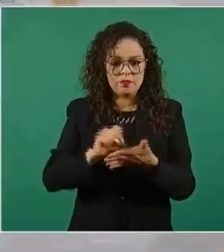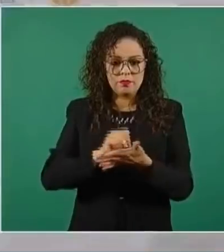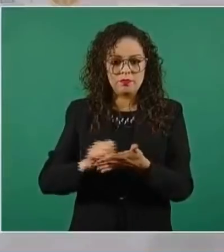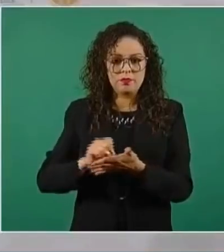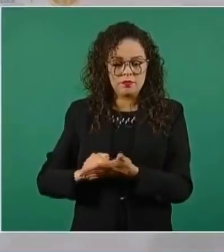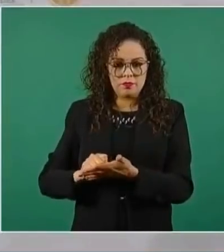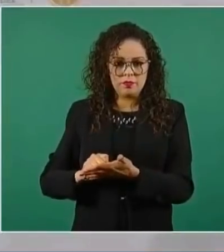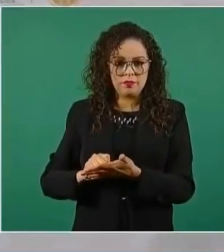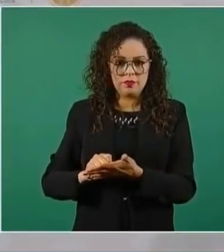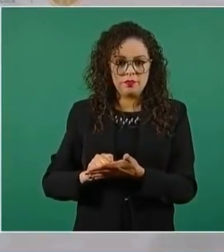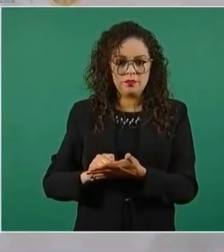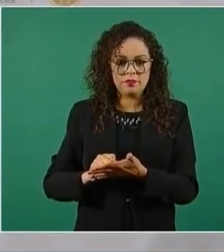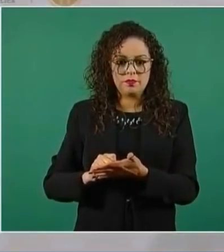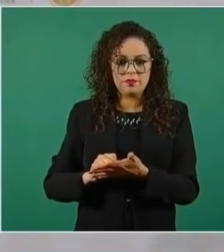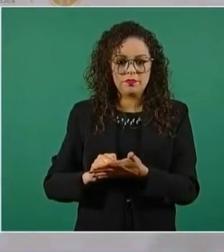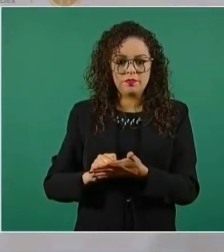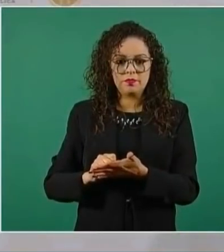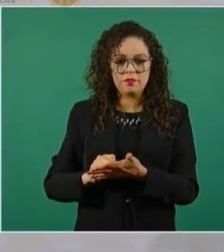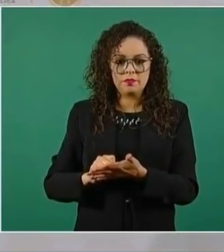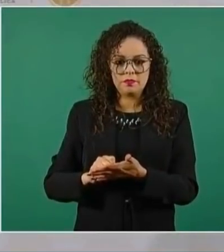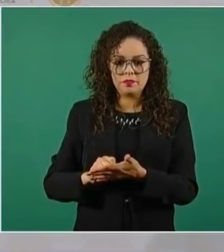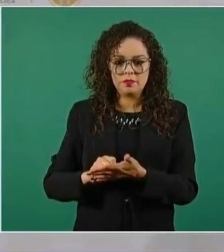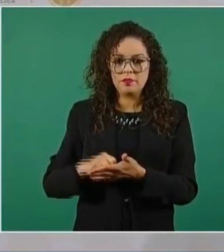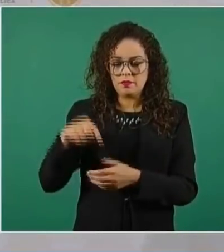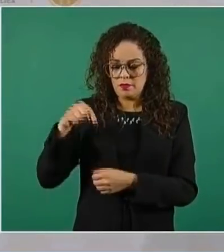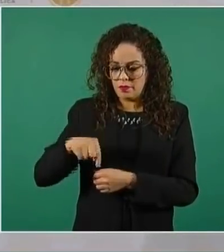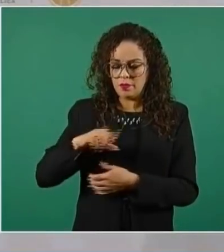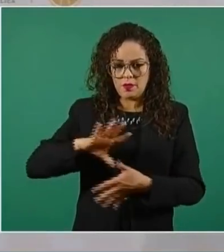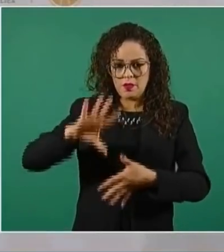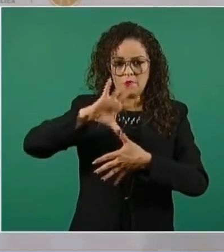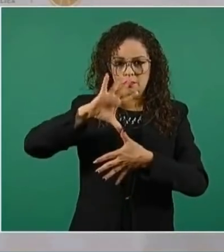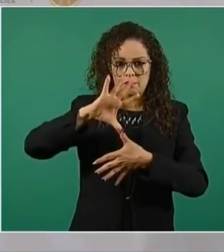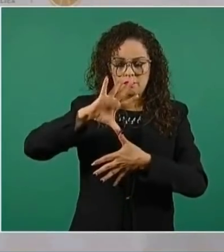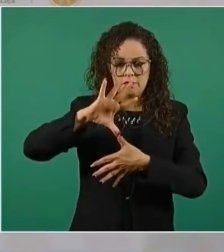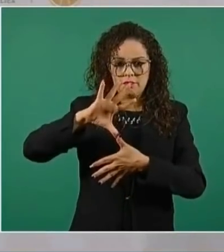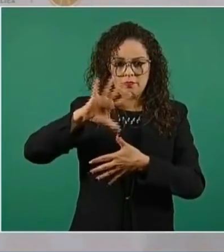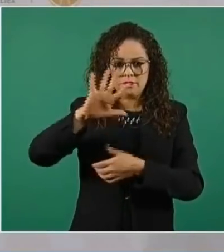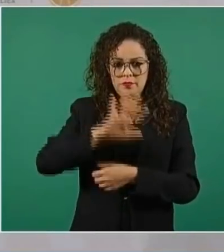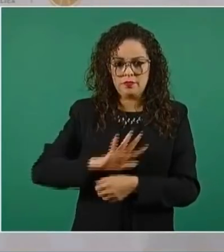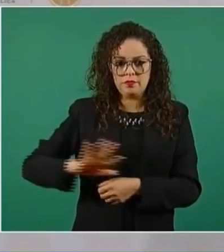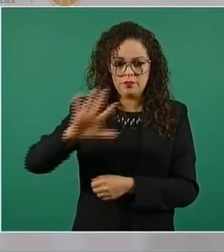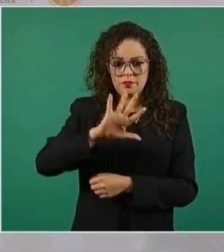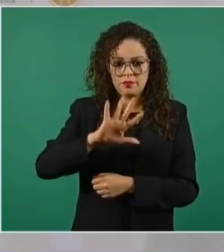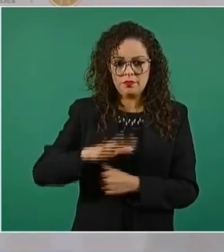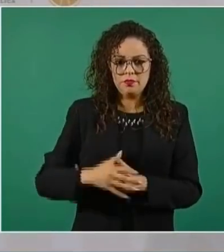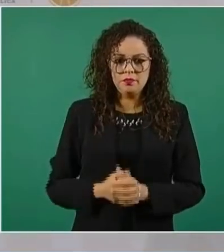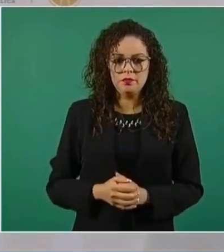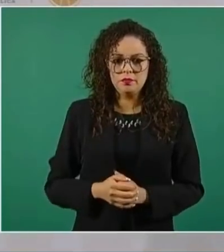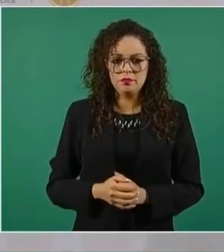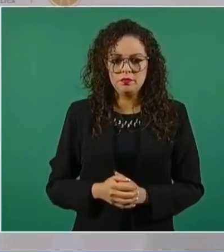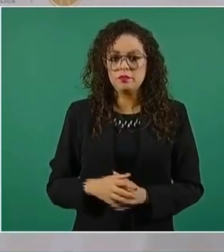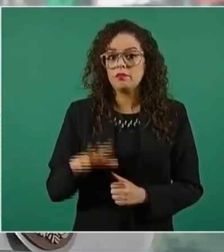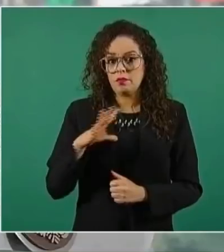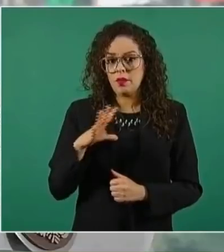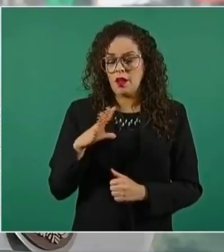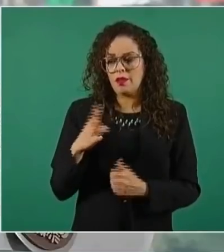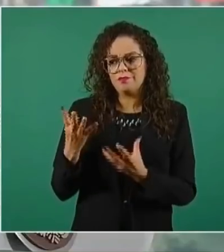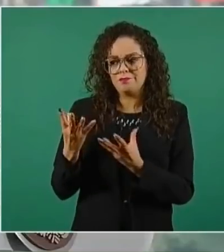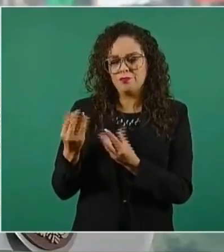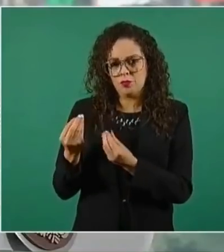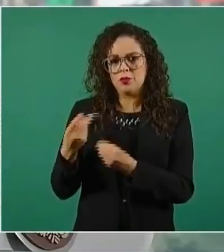promonárquico de nuestro continente, que no son pocos, por cierto,